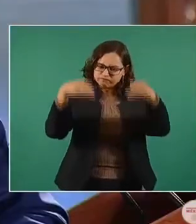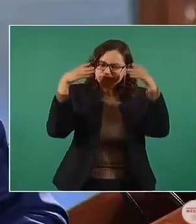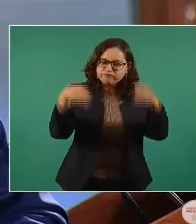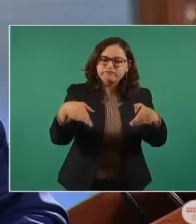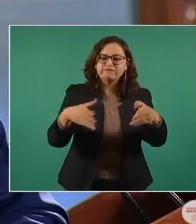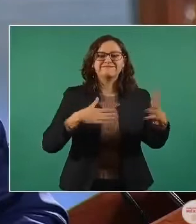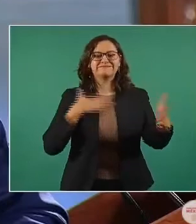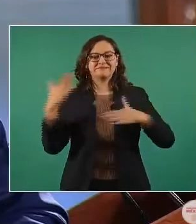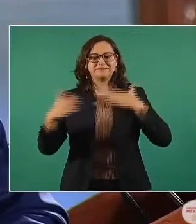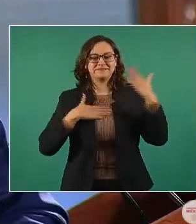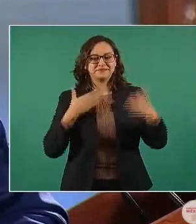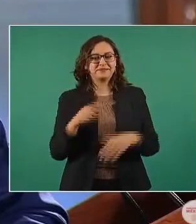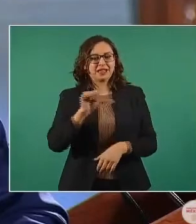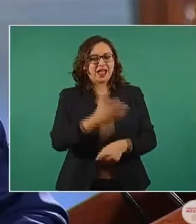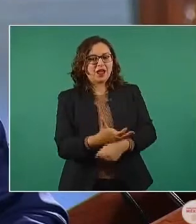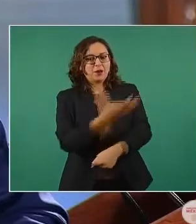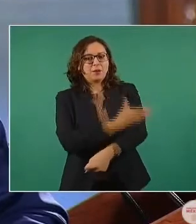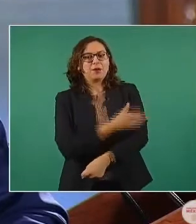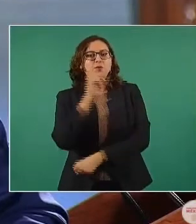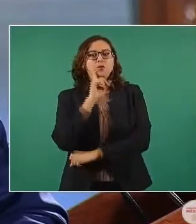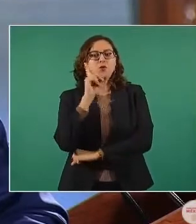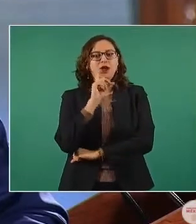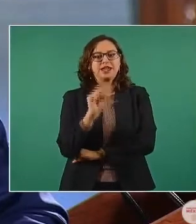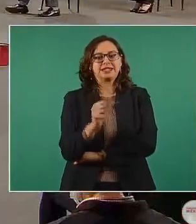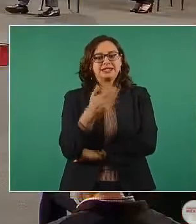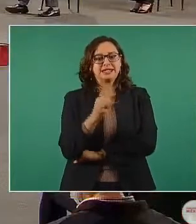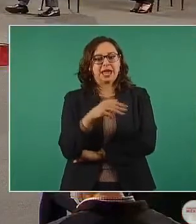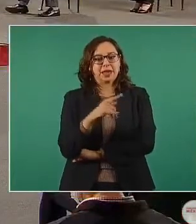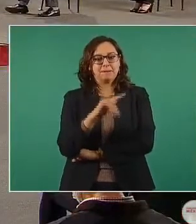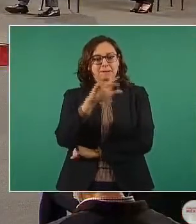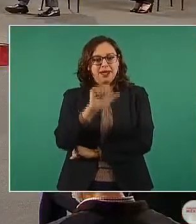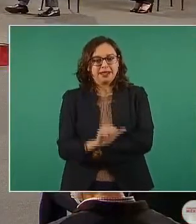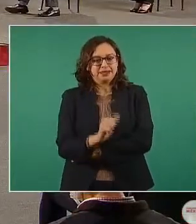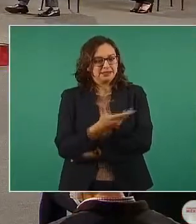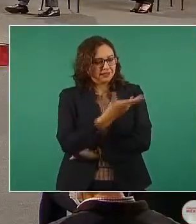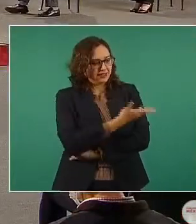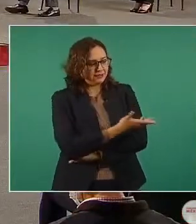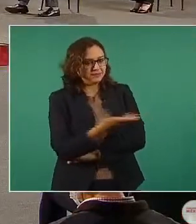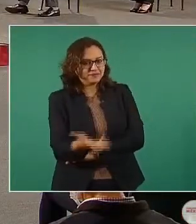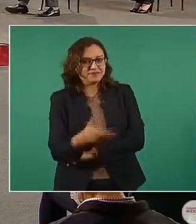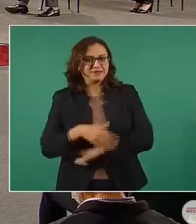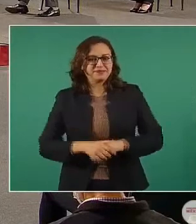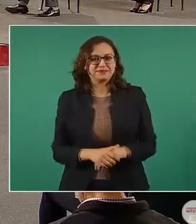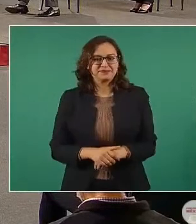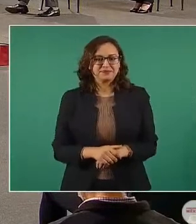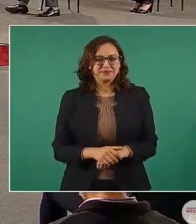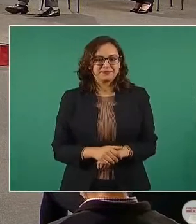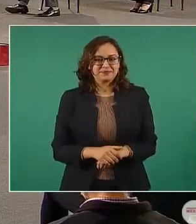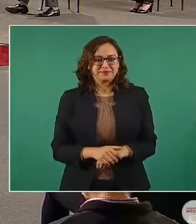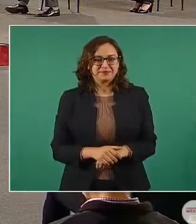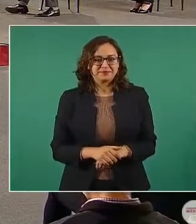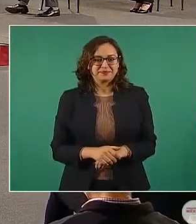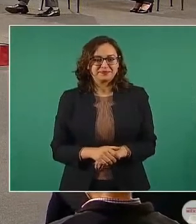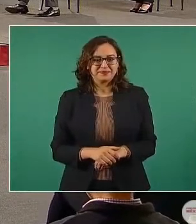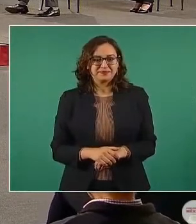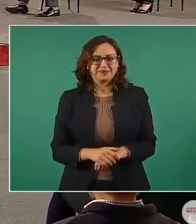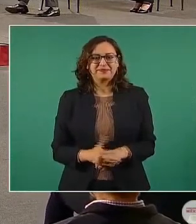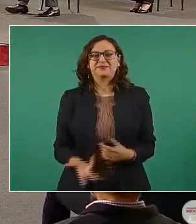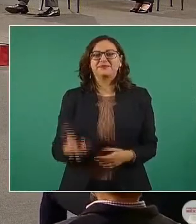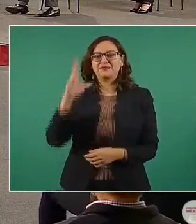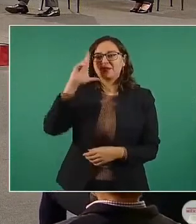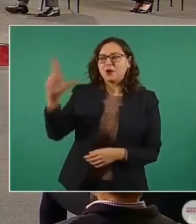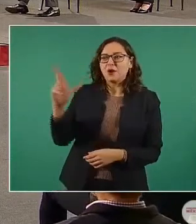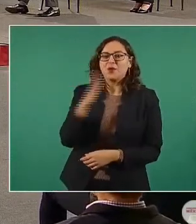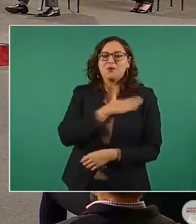alegría. Aquí está conmigo Samantha, que nos va a dar en un momento la bienvenida. Le quería decir que cómo está, salúdalo al presidente. Hola,